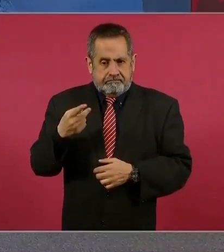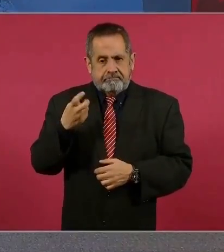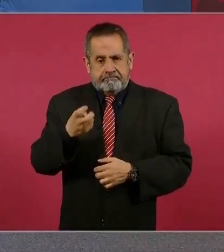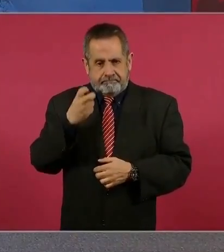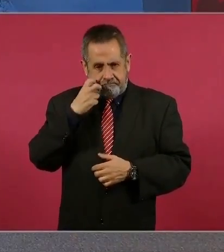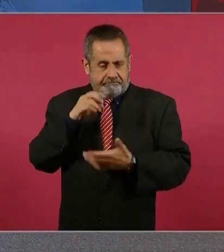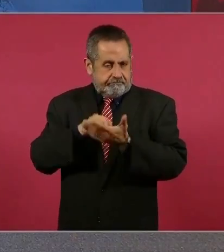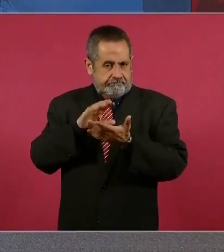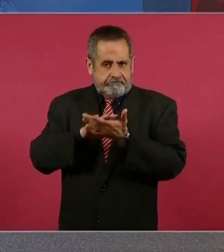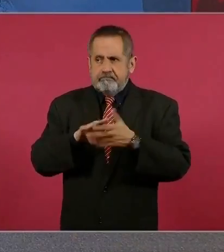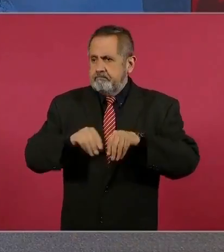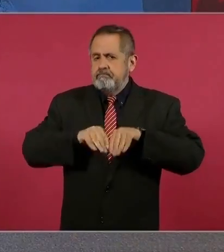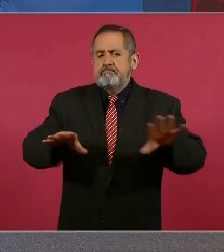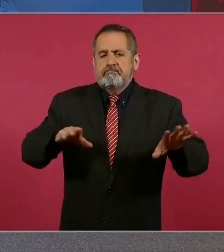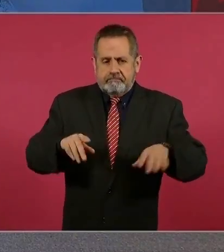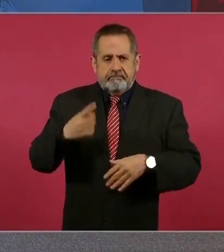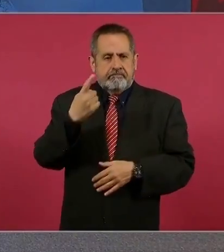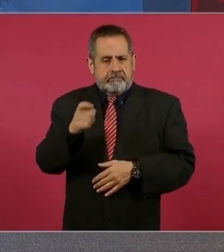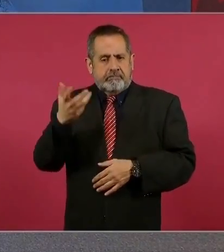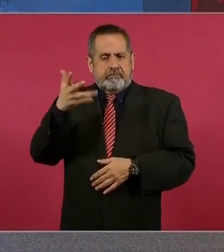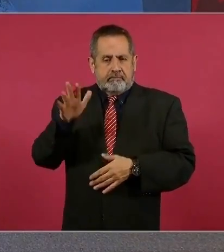esta versión pública,